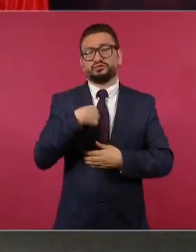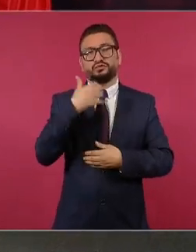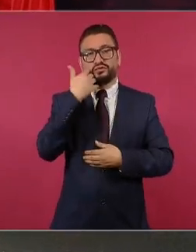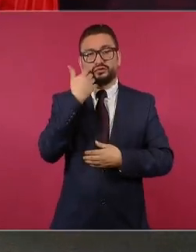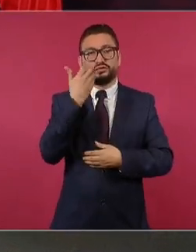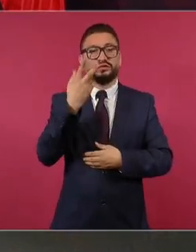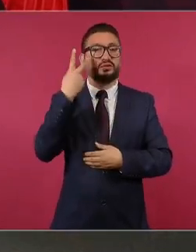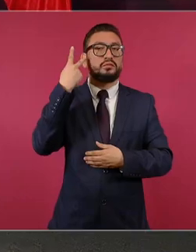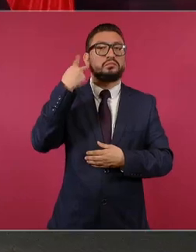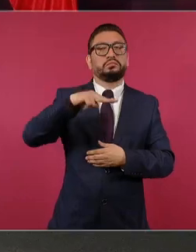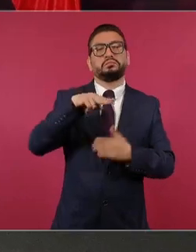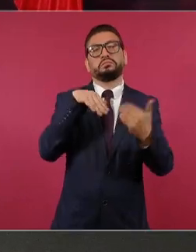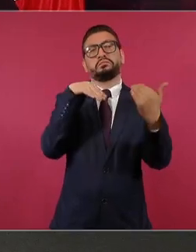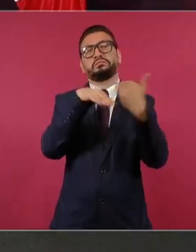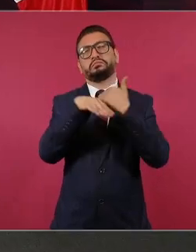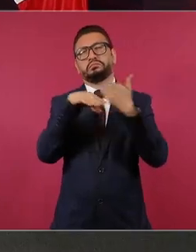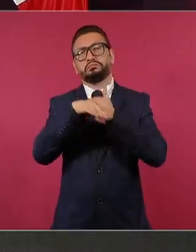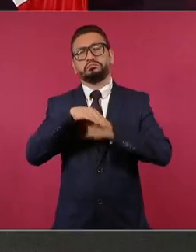viajar por carretera